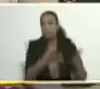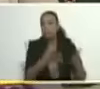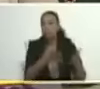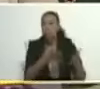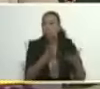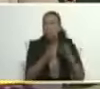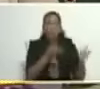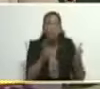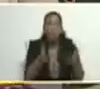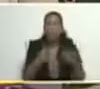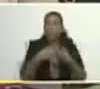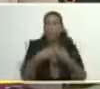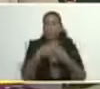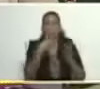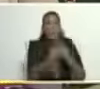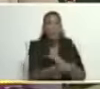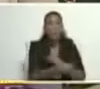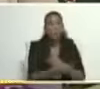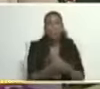tuvieron que salir.